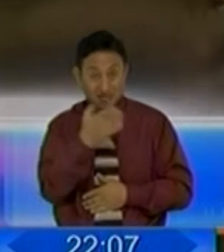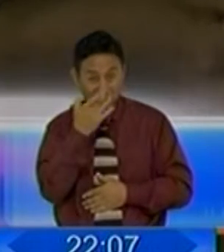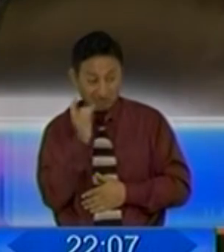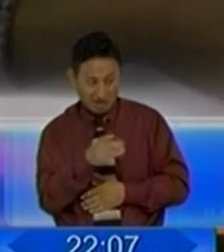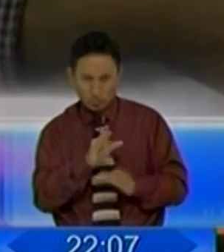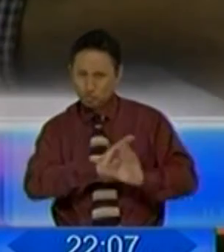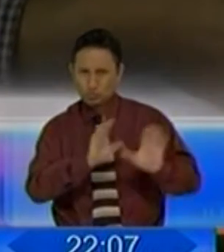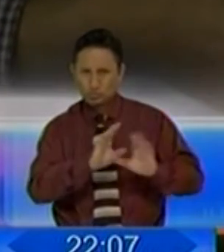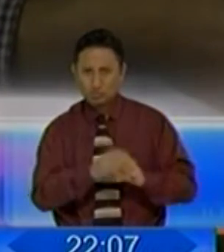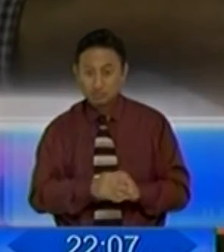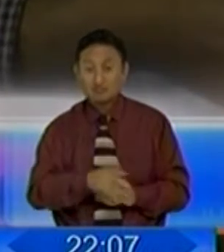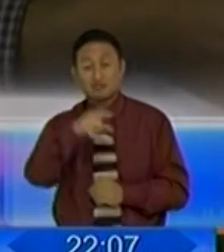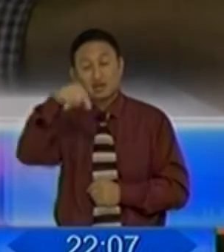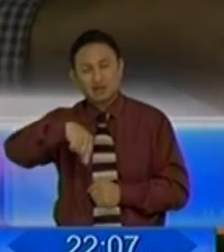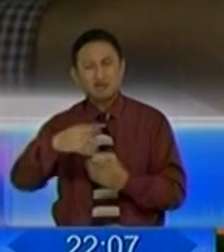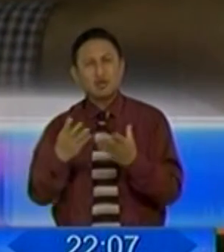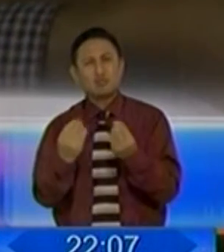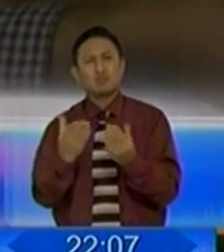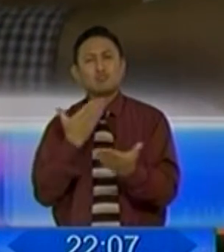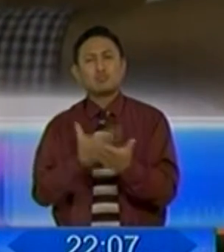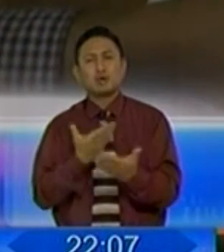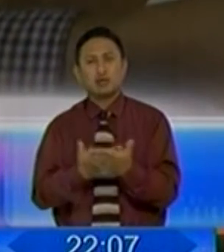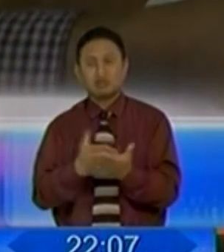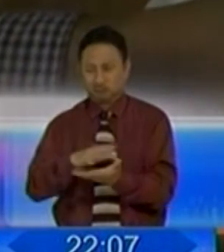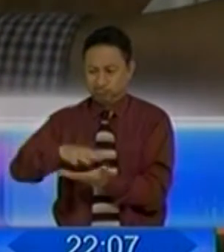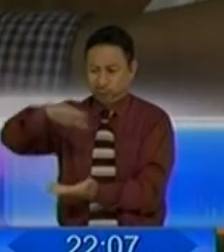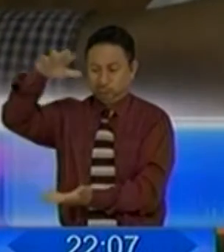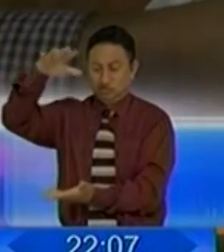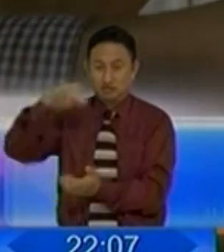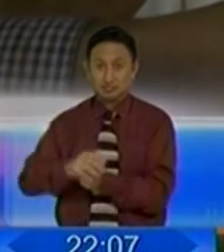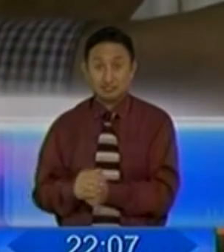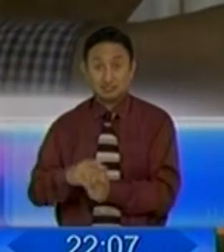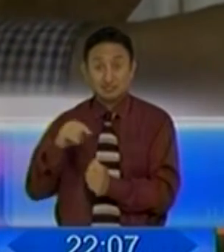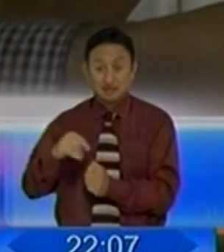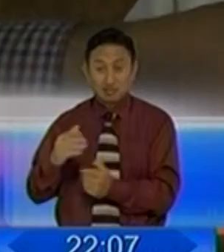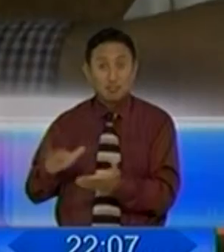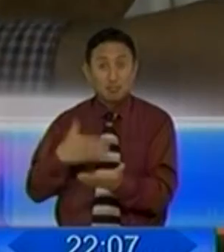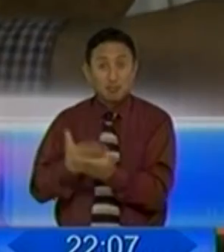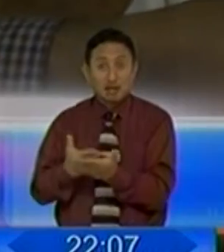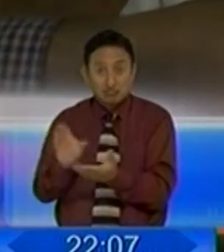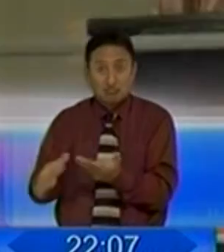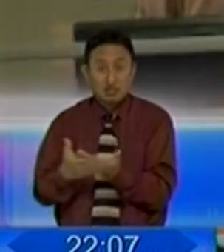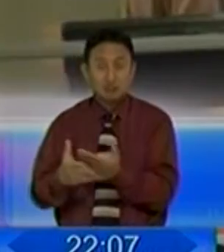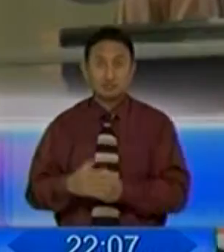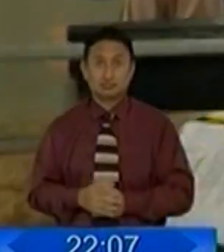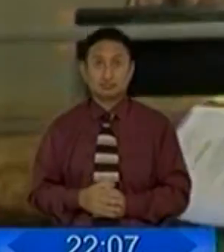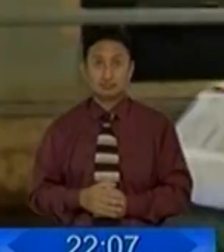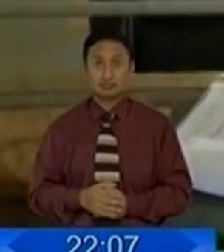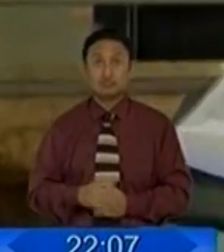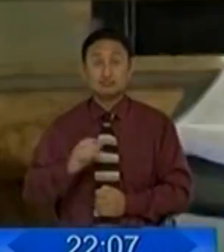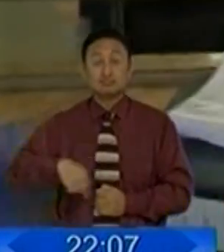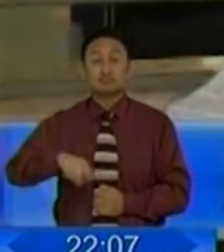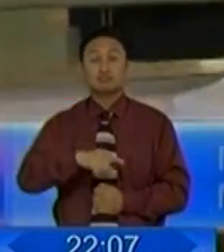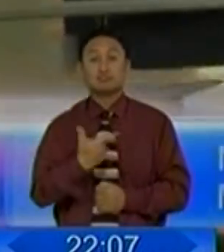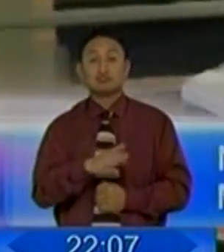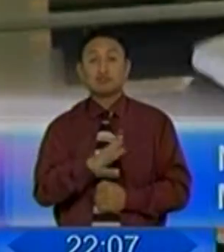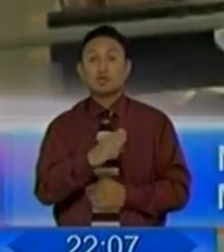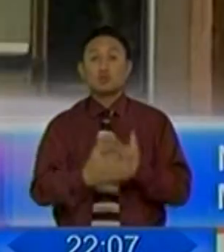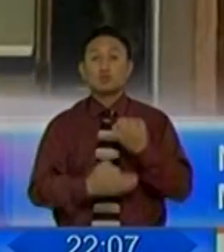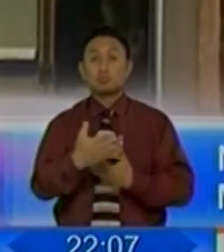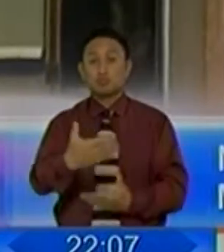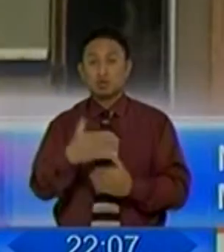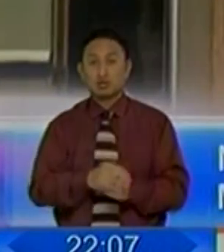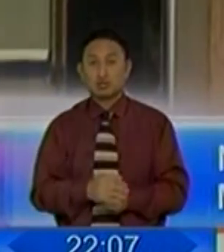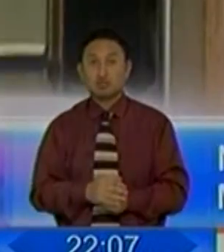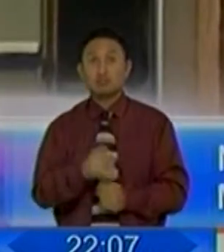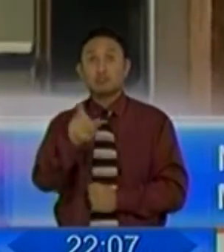Aquí tenemos abundante prueba en demasía y todavía seguiremos presentando en el proceso. Bajo las causales que motivan este juicio político,